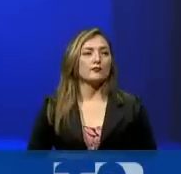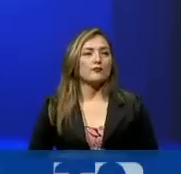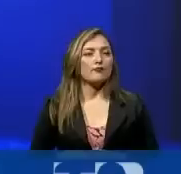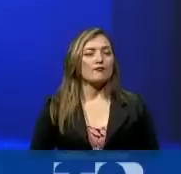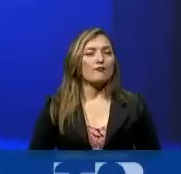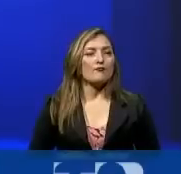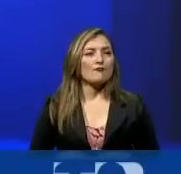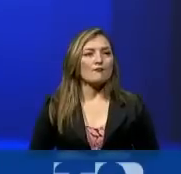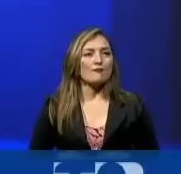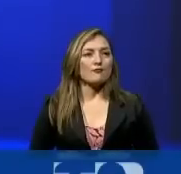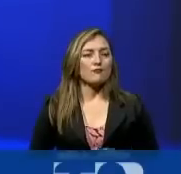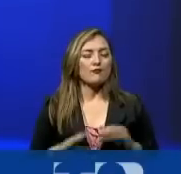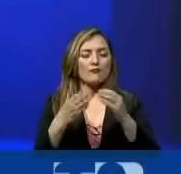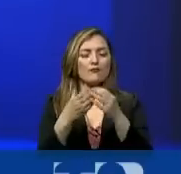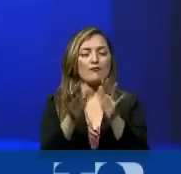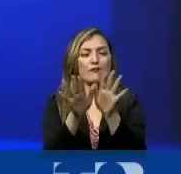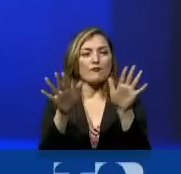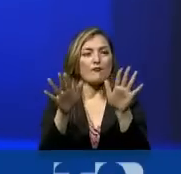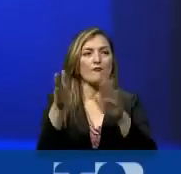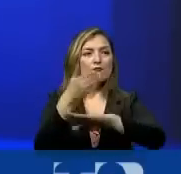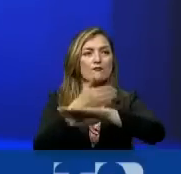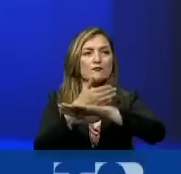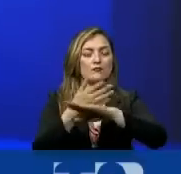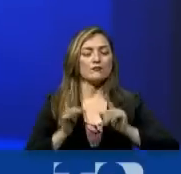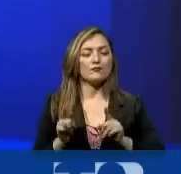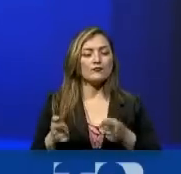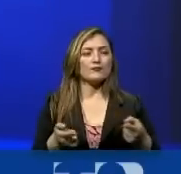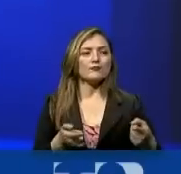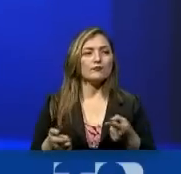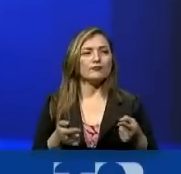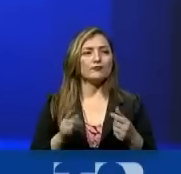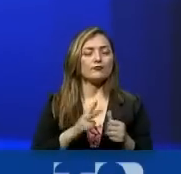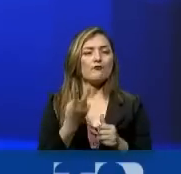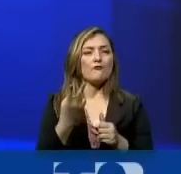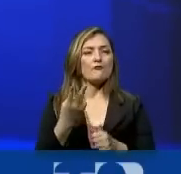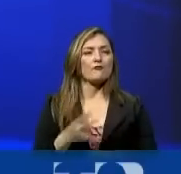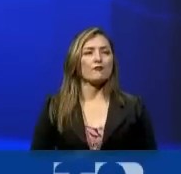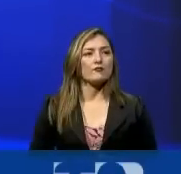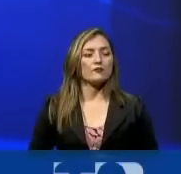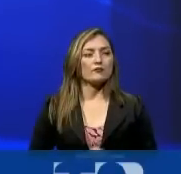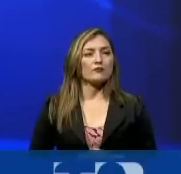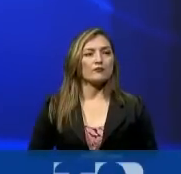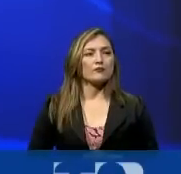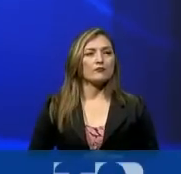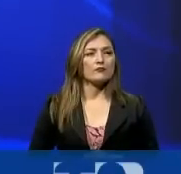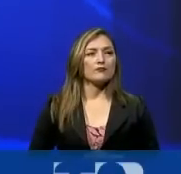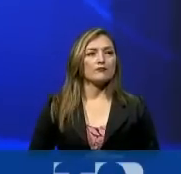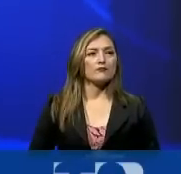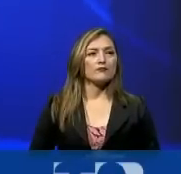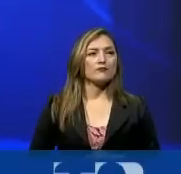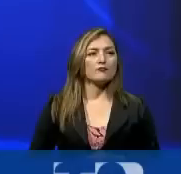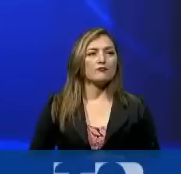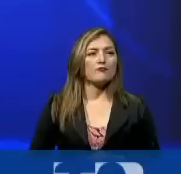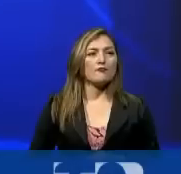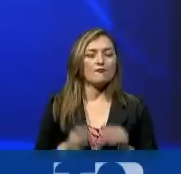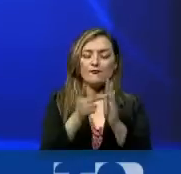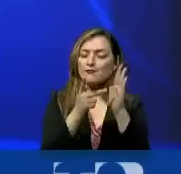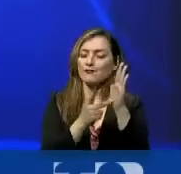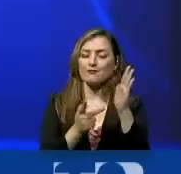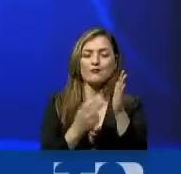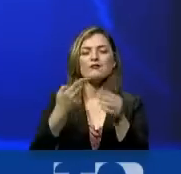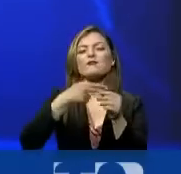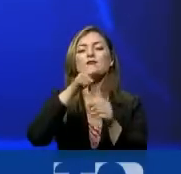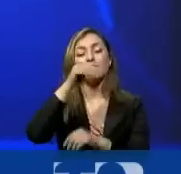policía. Vamos a recibirlo en comisión general antes del debate, del segundo debate, y aspiramos que también con las puntualizaciones de los